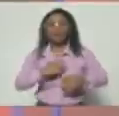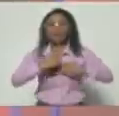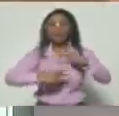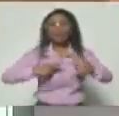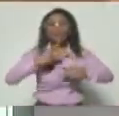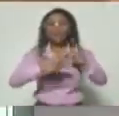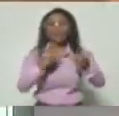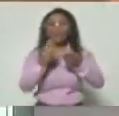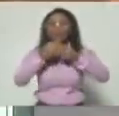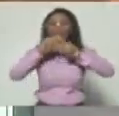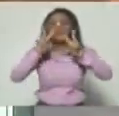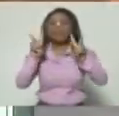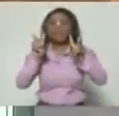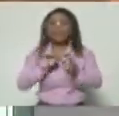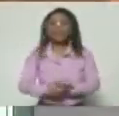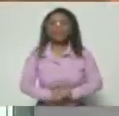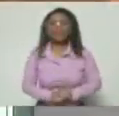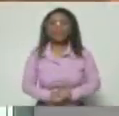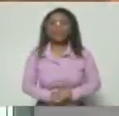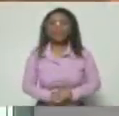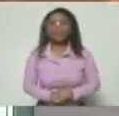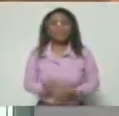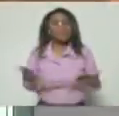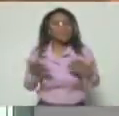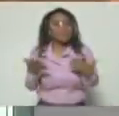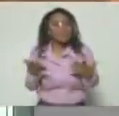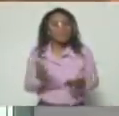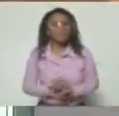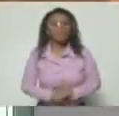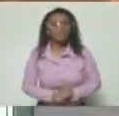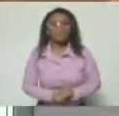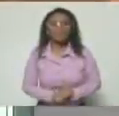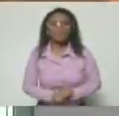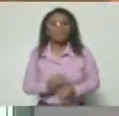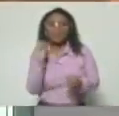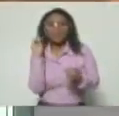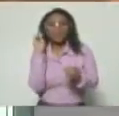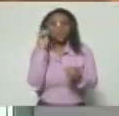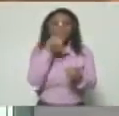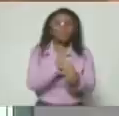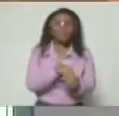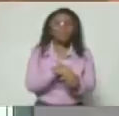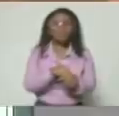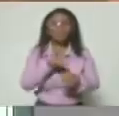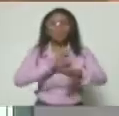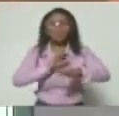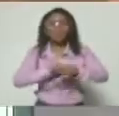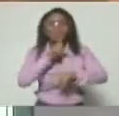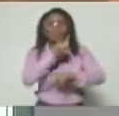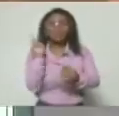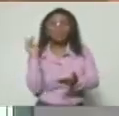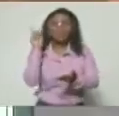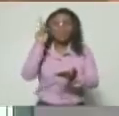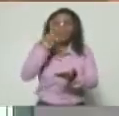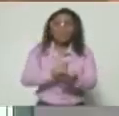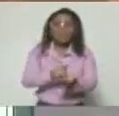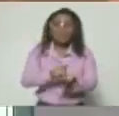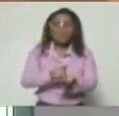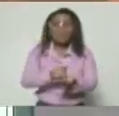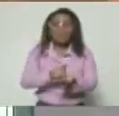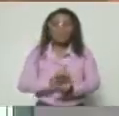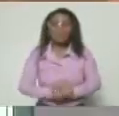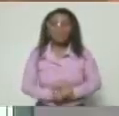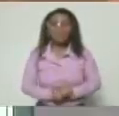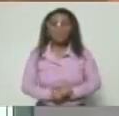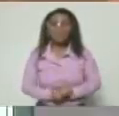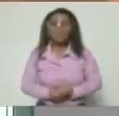procesos de paz en que intervino precisamente para llegar a